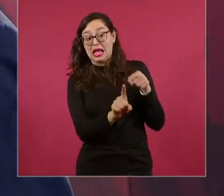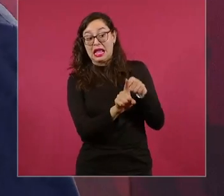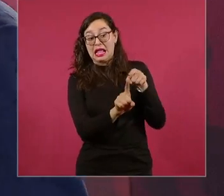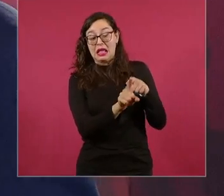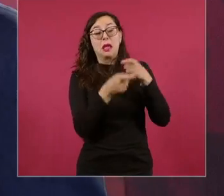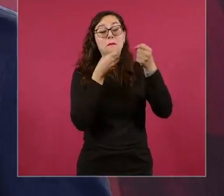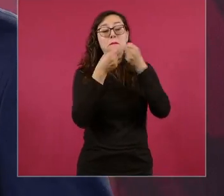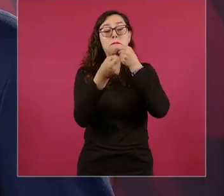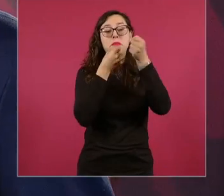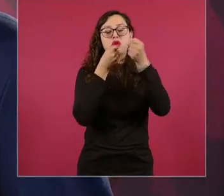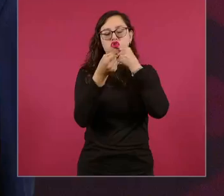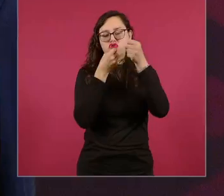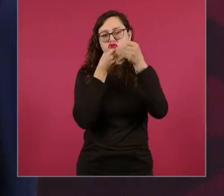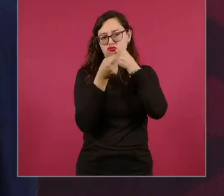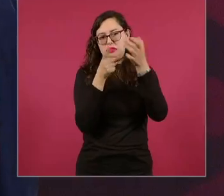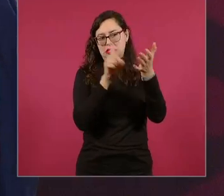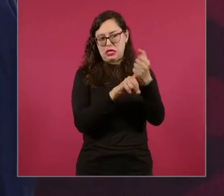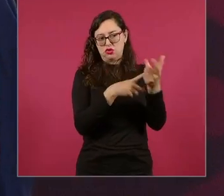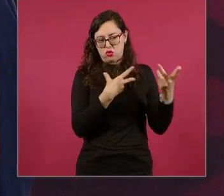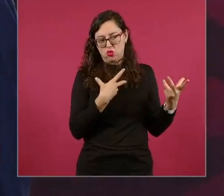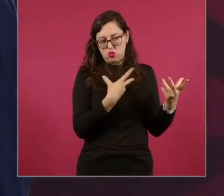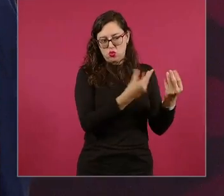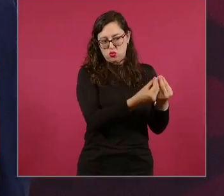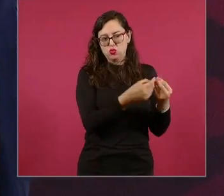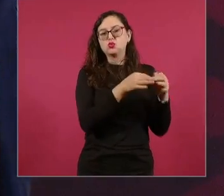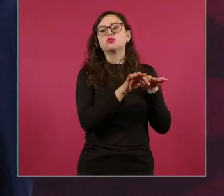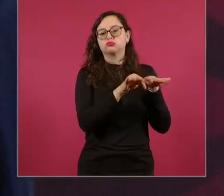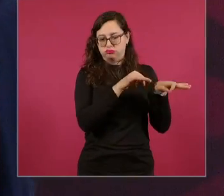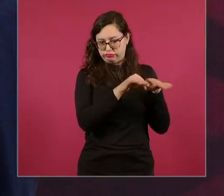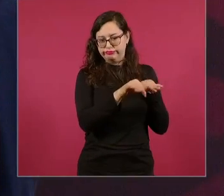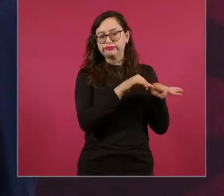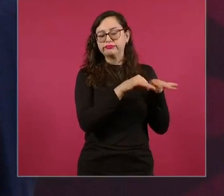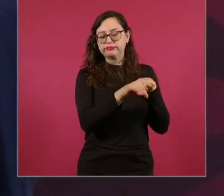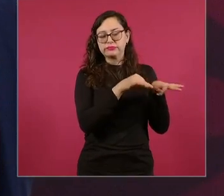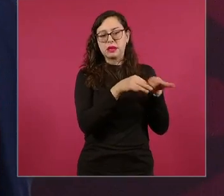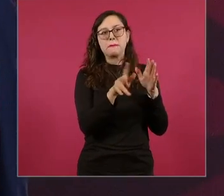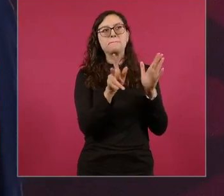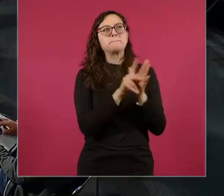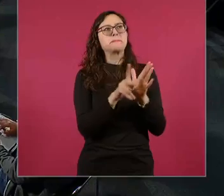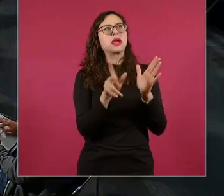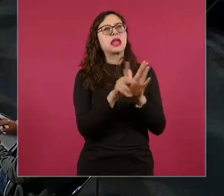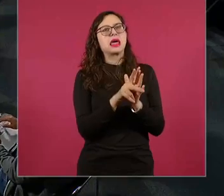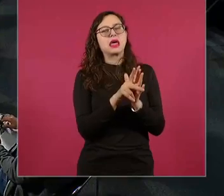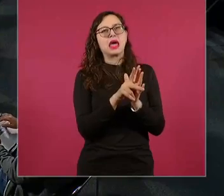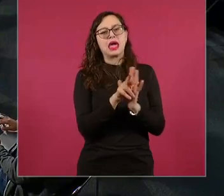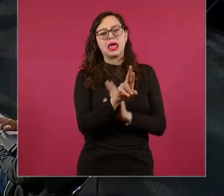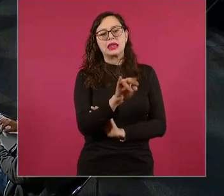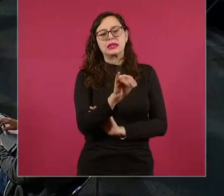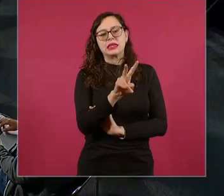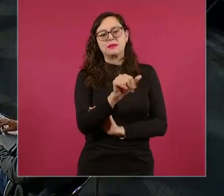periódico oficial. No, Riva Palacio,